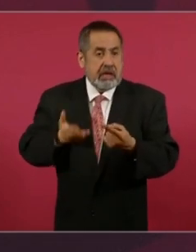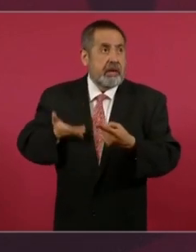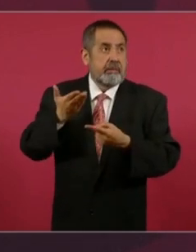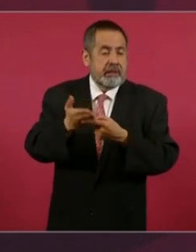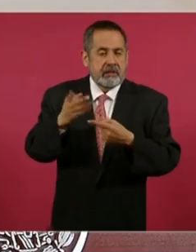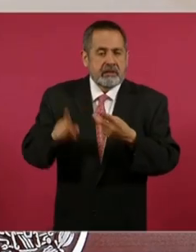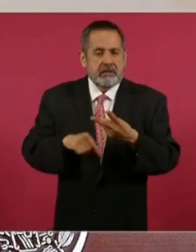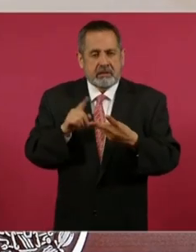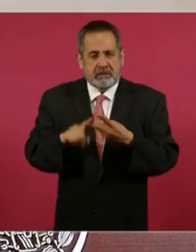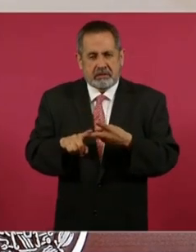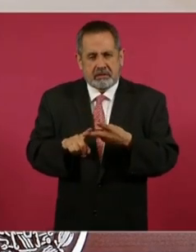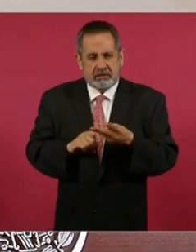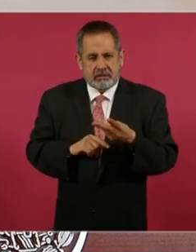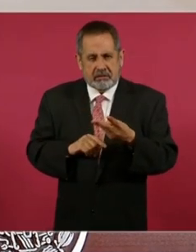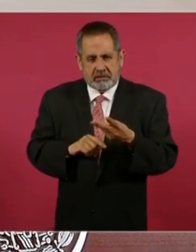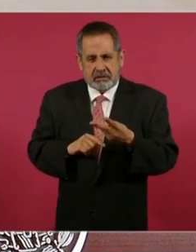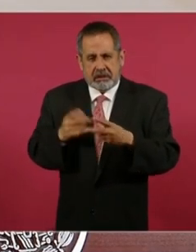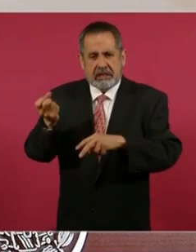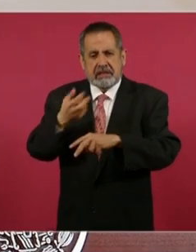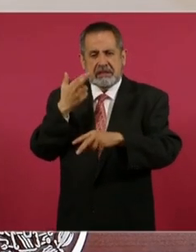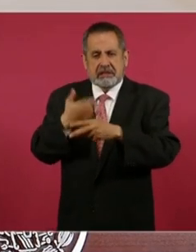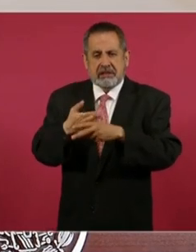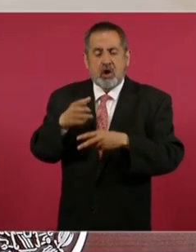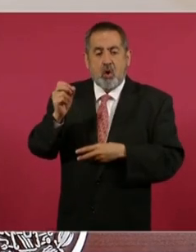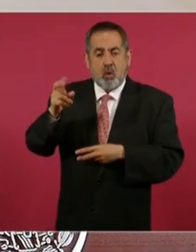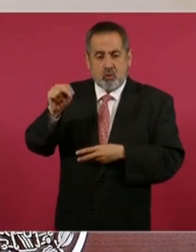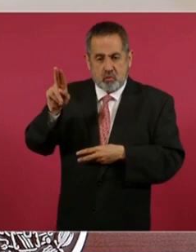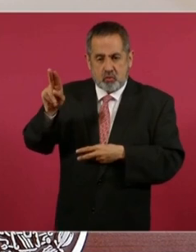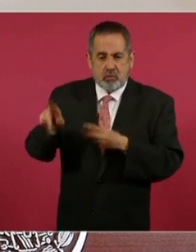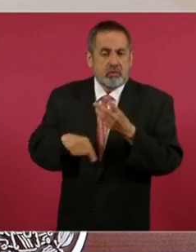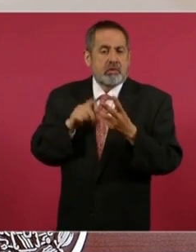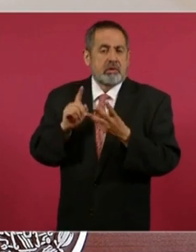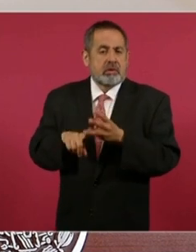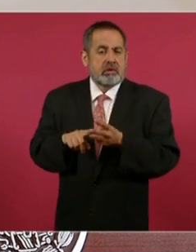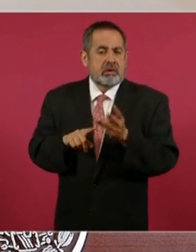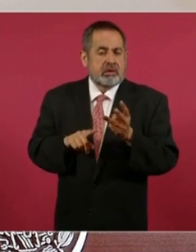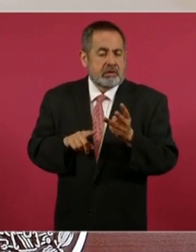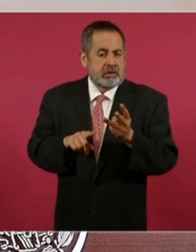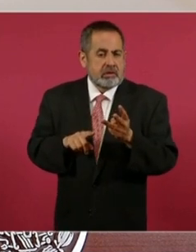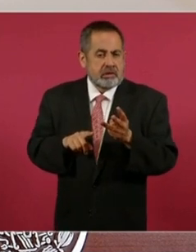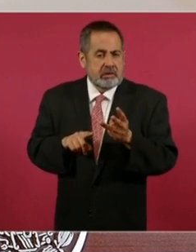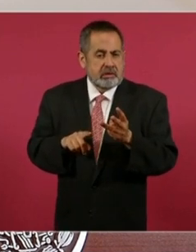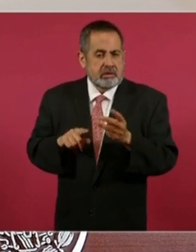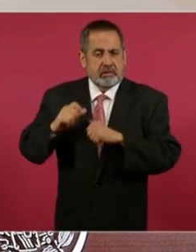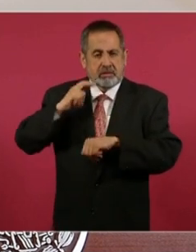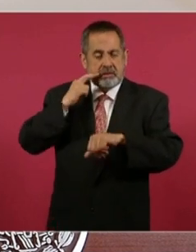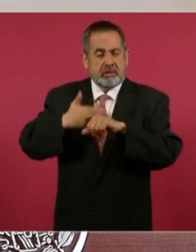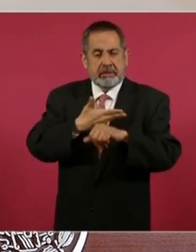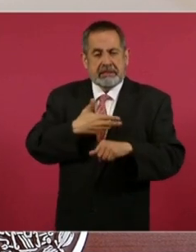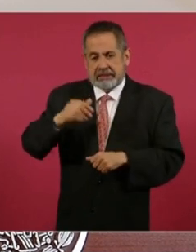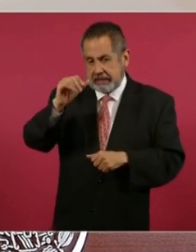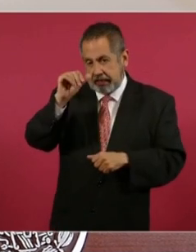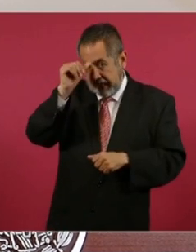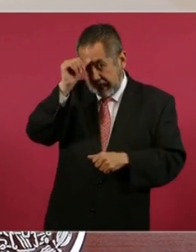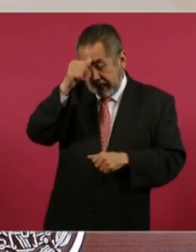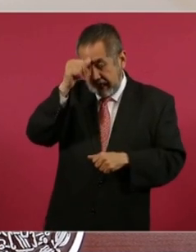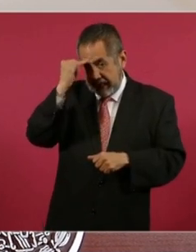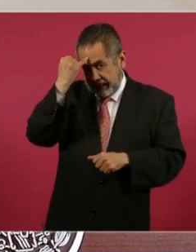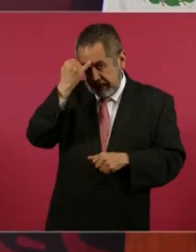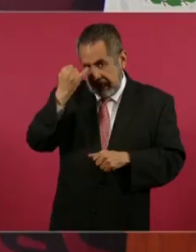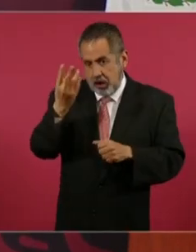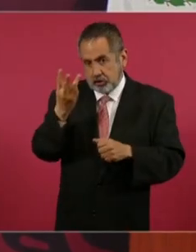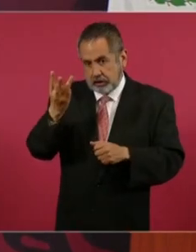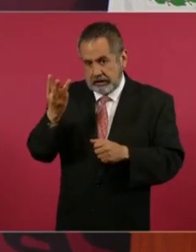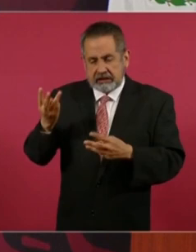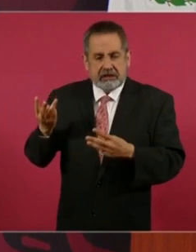él, propuse al secretario general de la ONU y al primer ministro Modi, a los